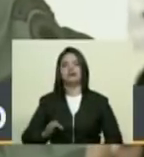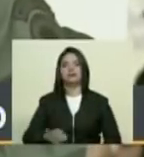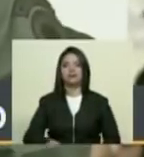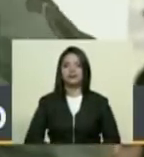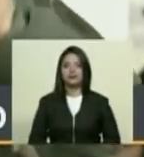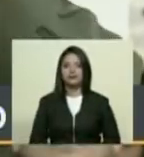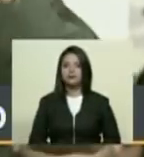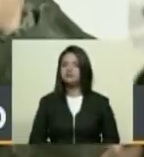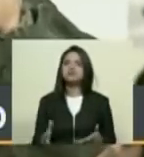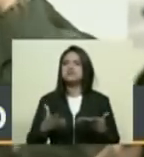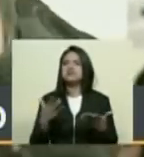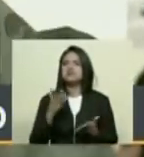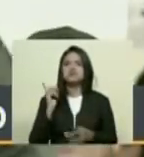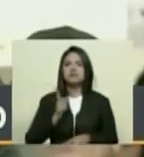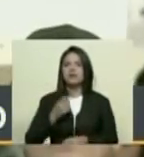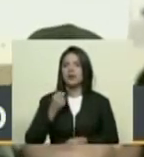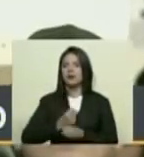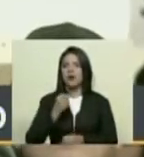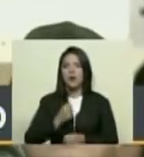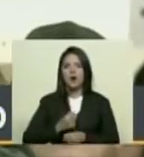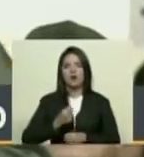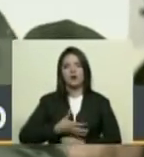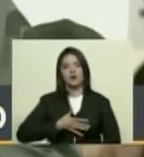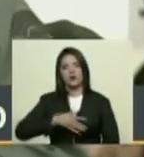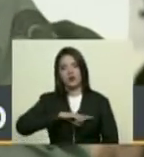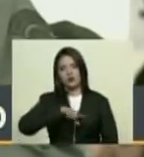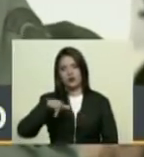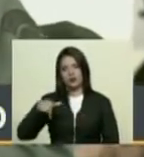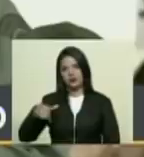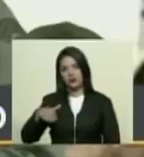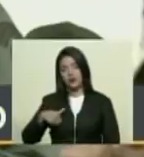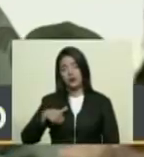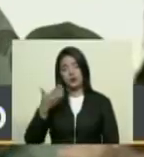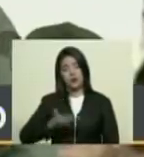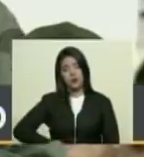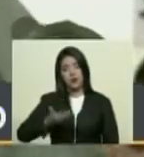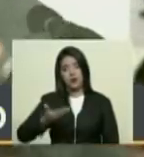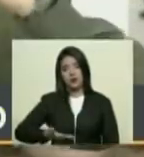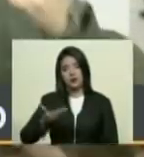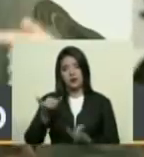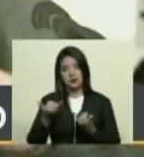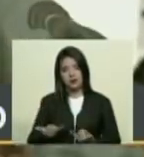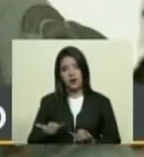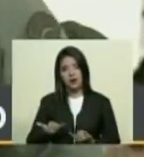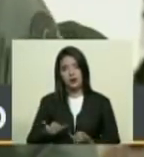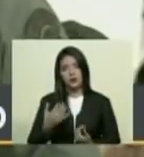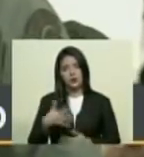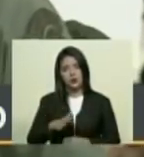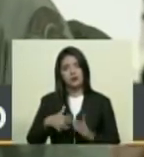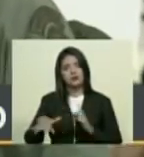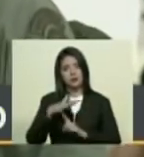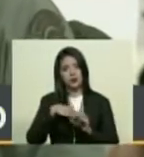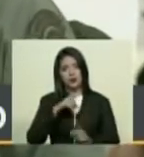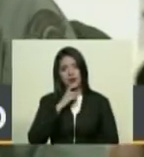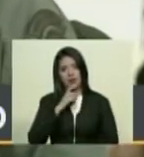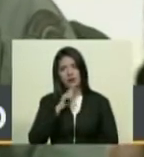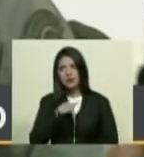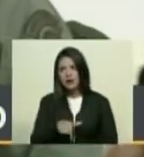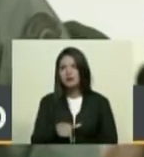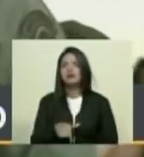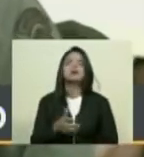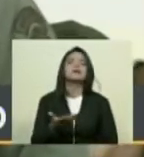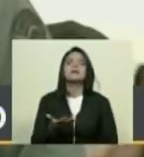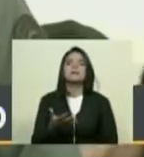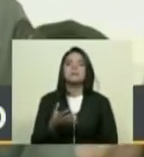del papel histórico que estamos jugando en este momento de grandes dificultades, de